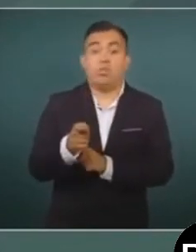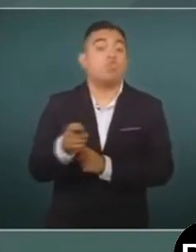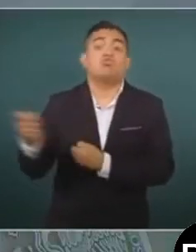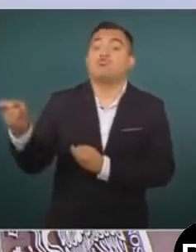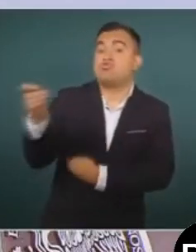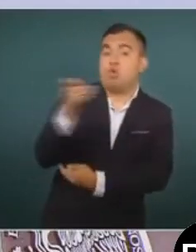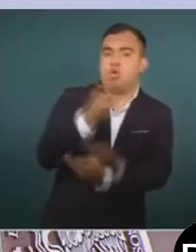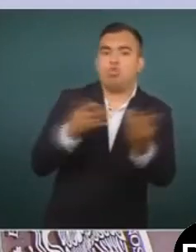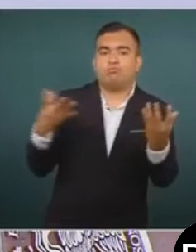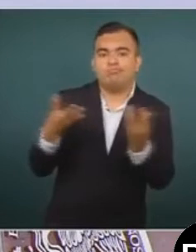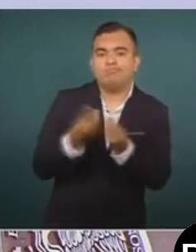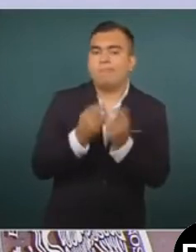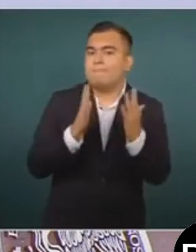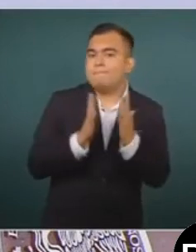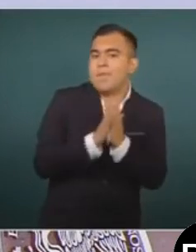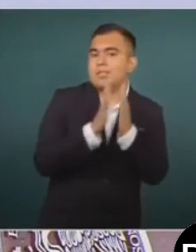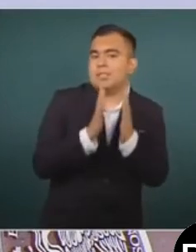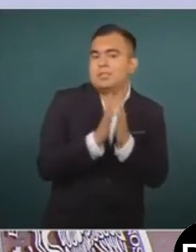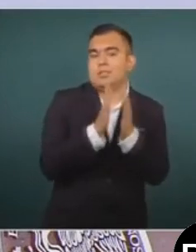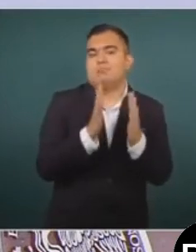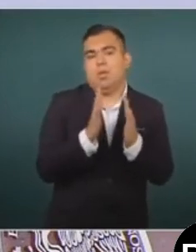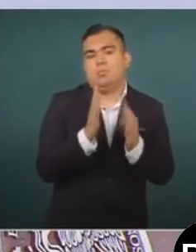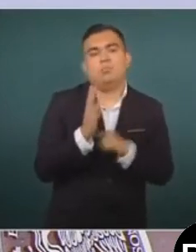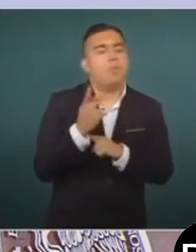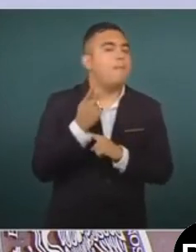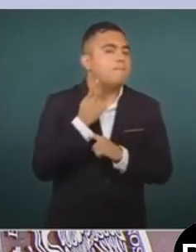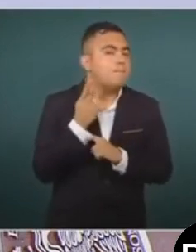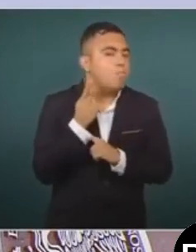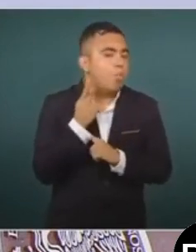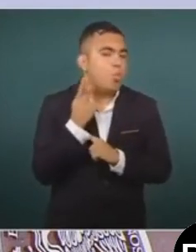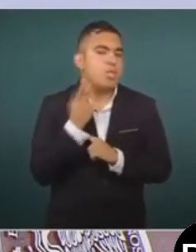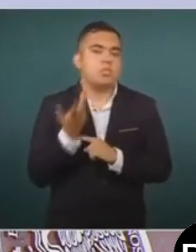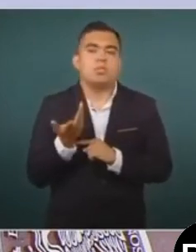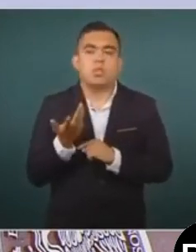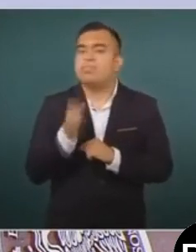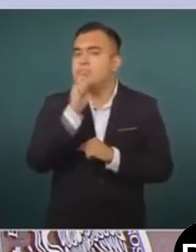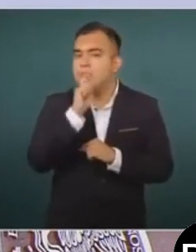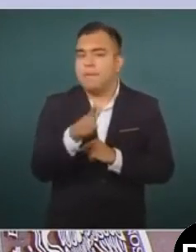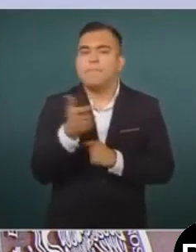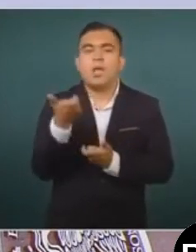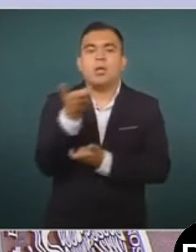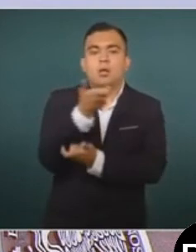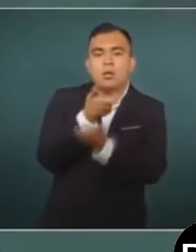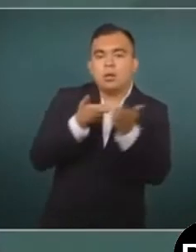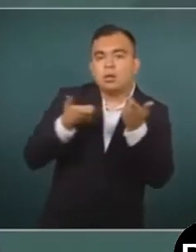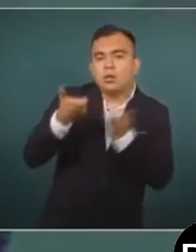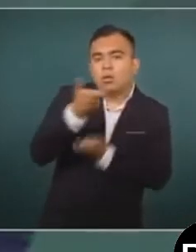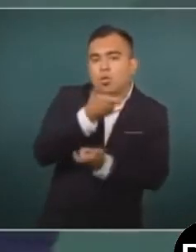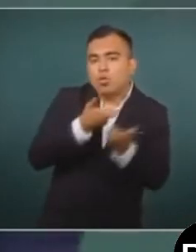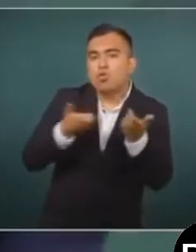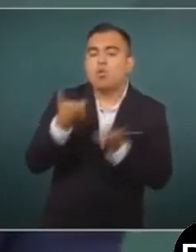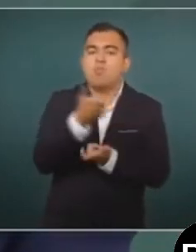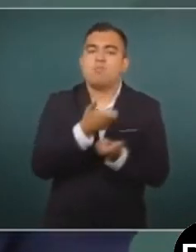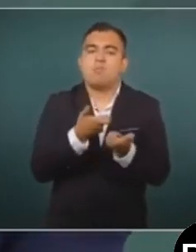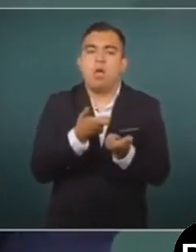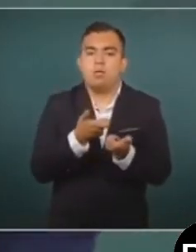participemos en la vida política, también en la economía. También